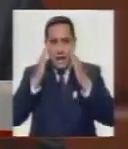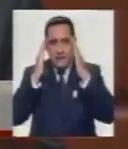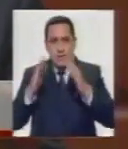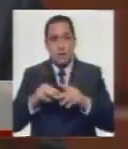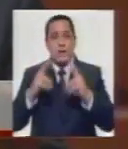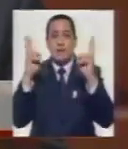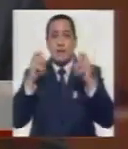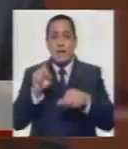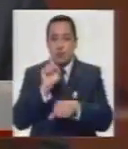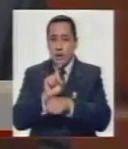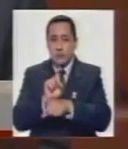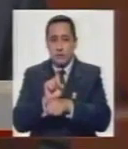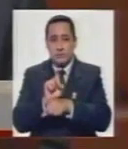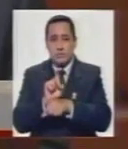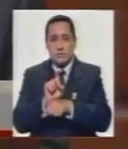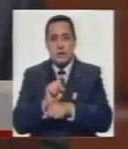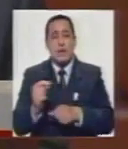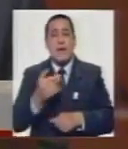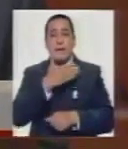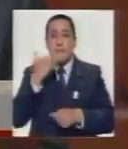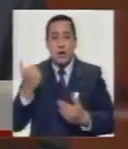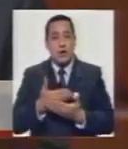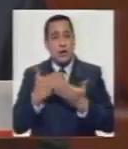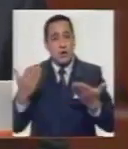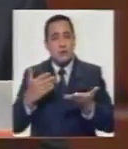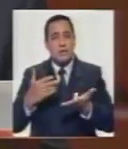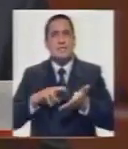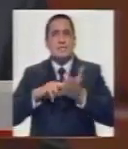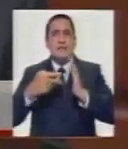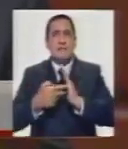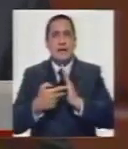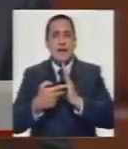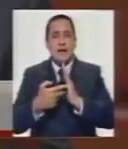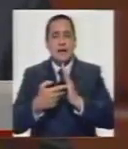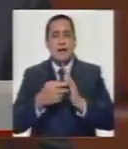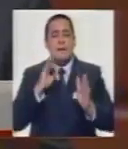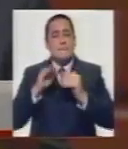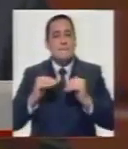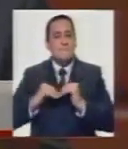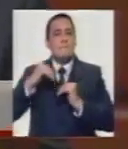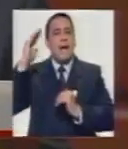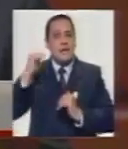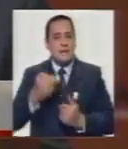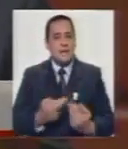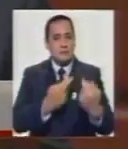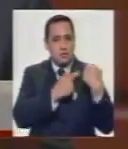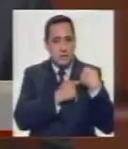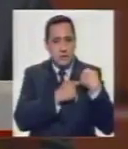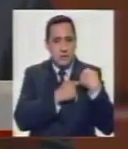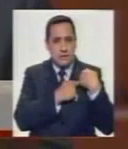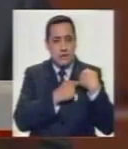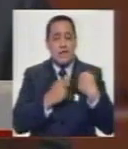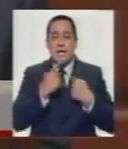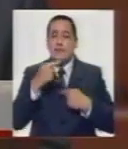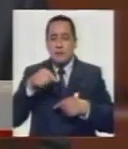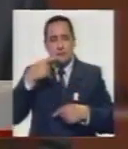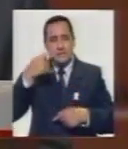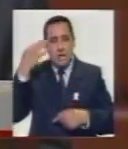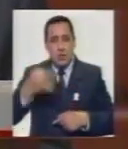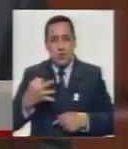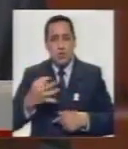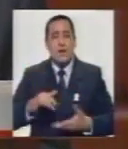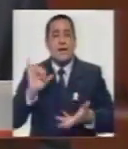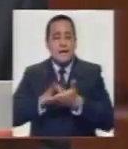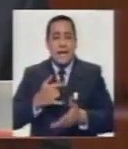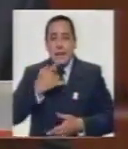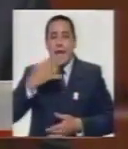en educación. Mejores condiciones suponen mayores responsabilidades y estamos seguros